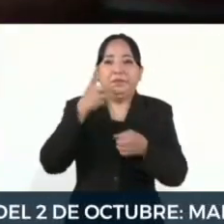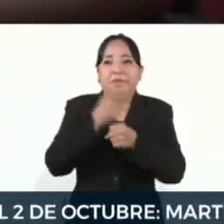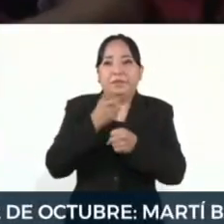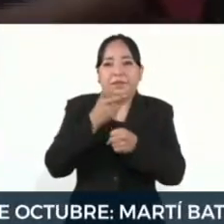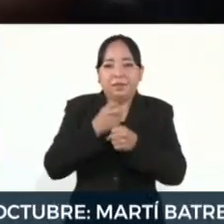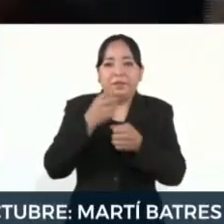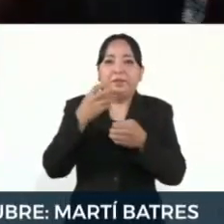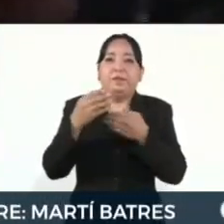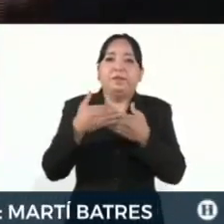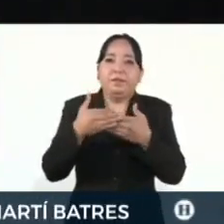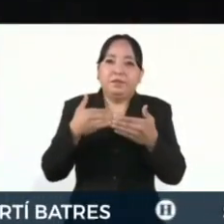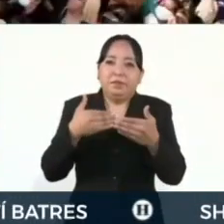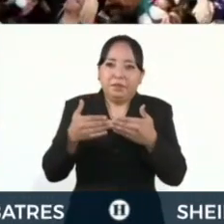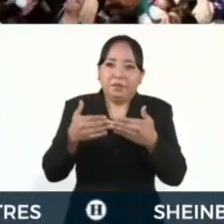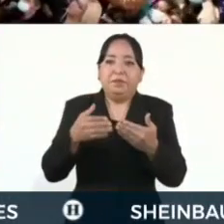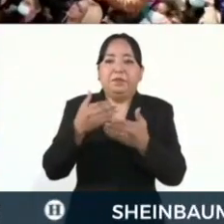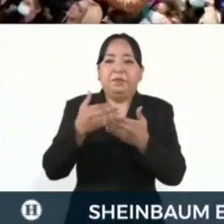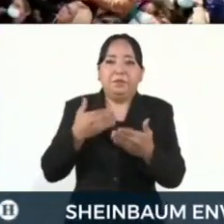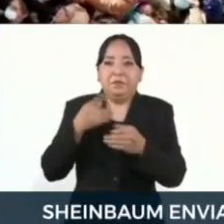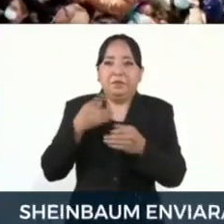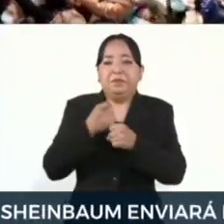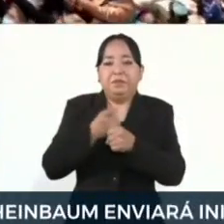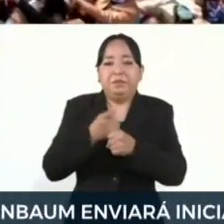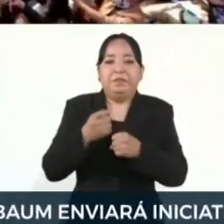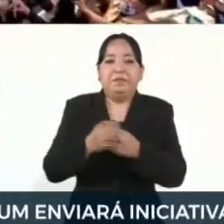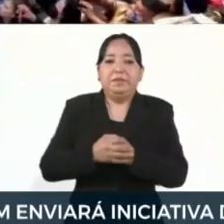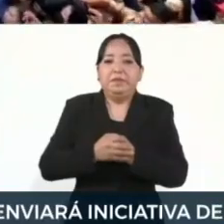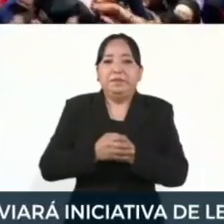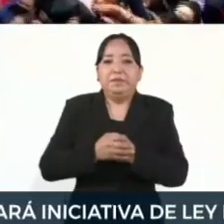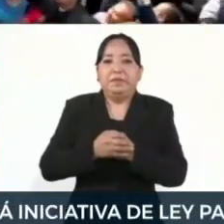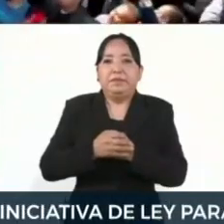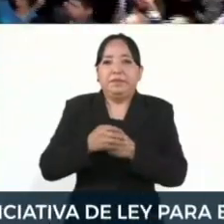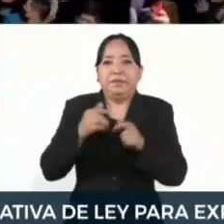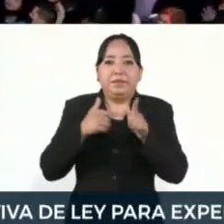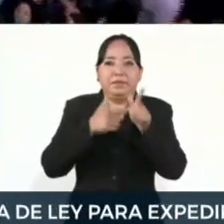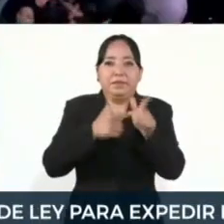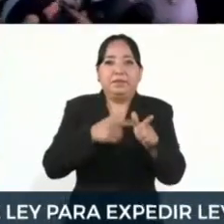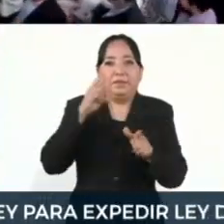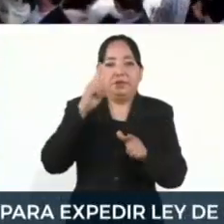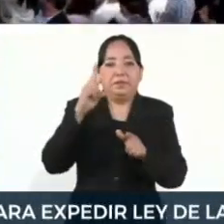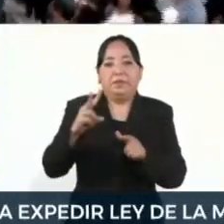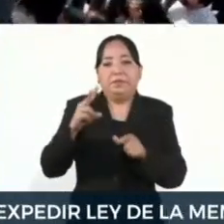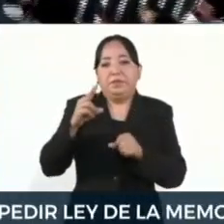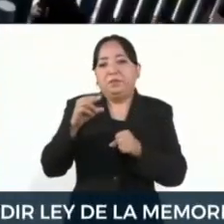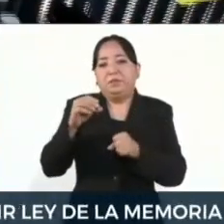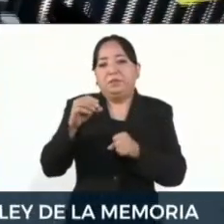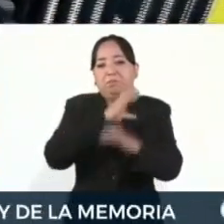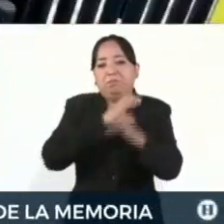más adelante, por supuesto, para hablar de otros temas y ya escuchar el cuarto informe